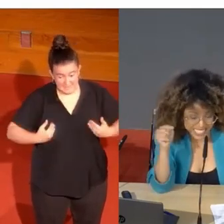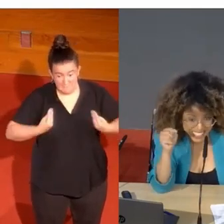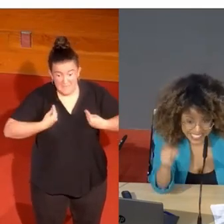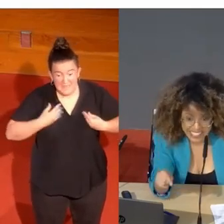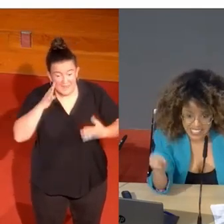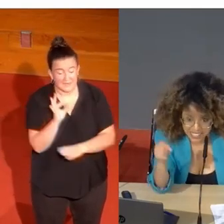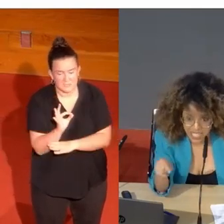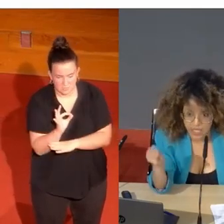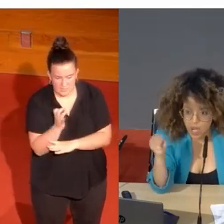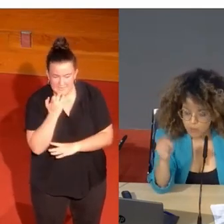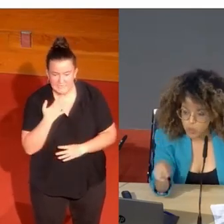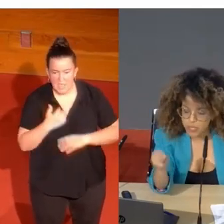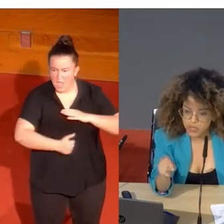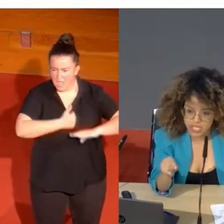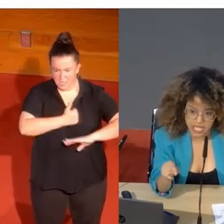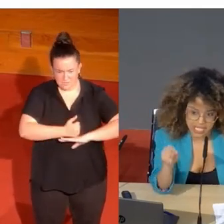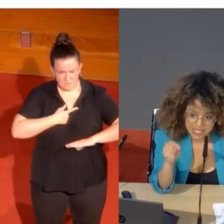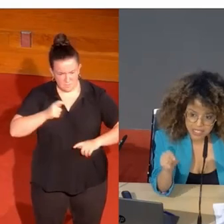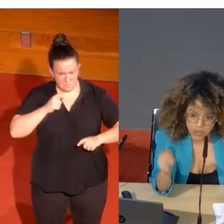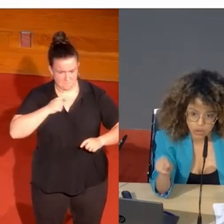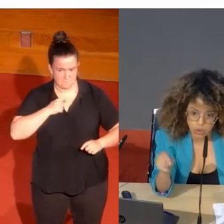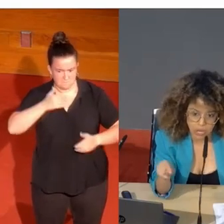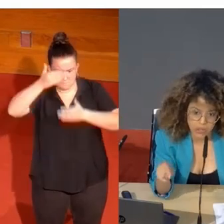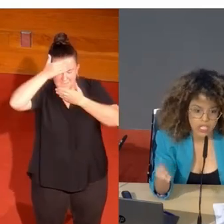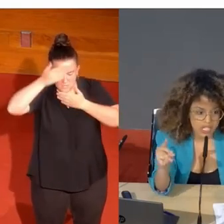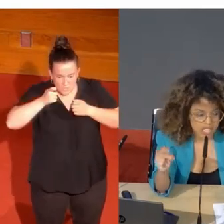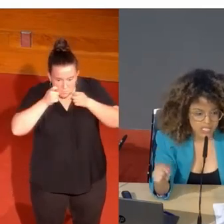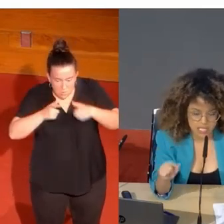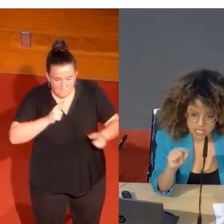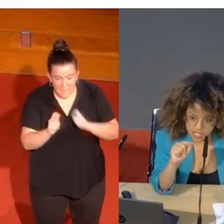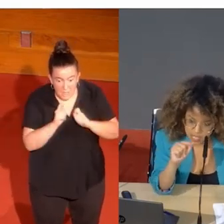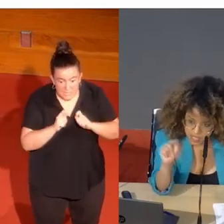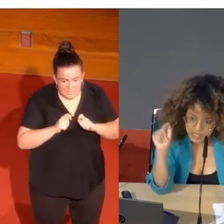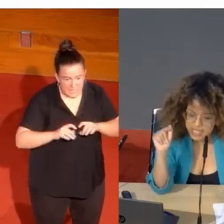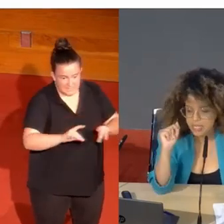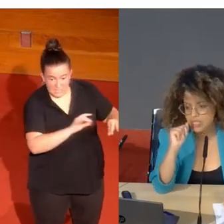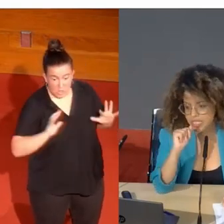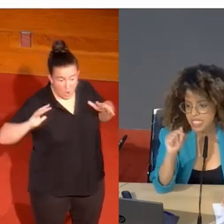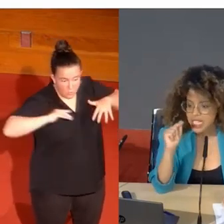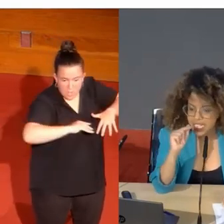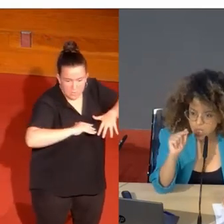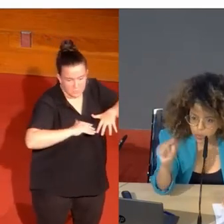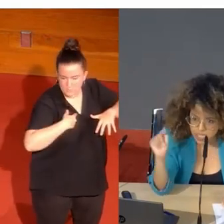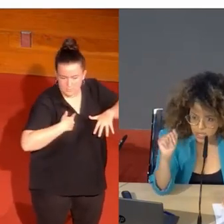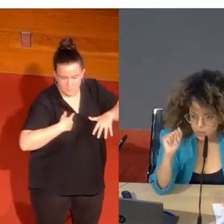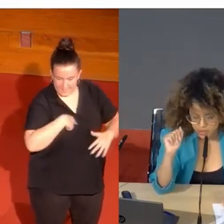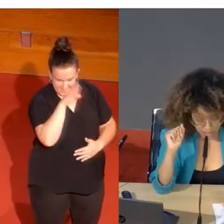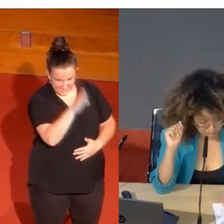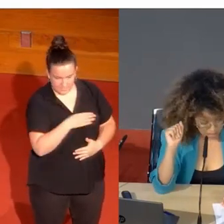marroquíes detectan que hay un periodista en el territorio ocupado es eh directamente